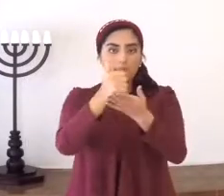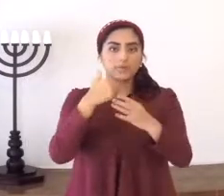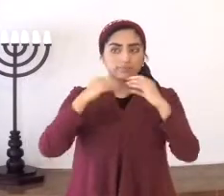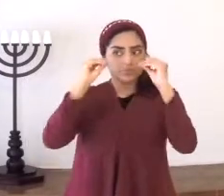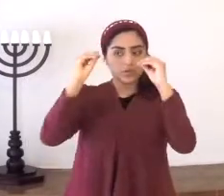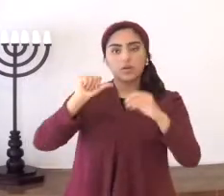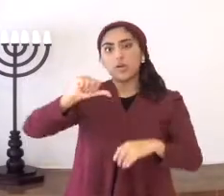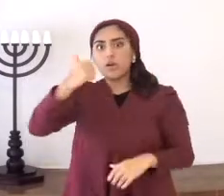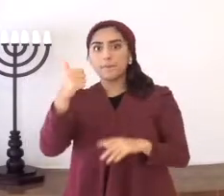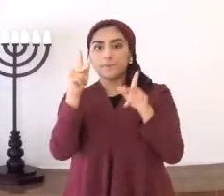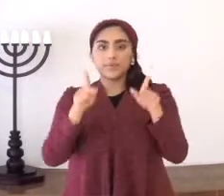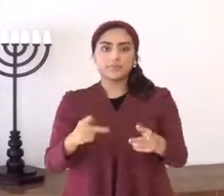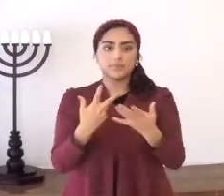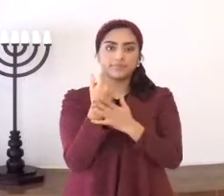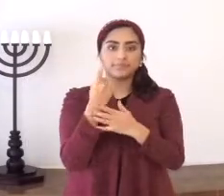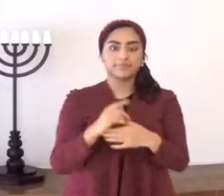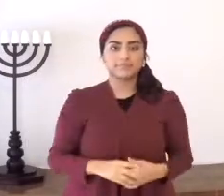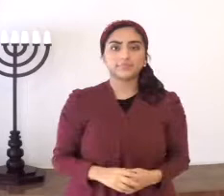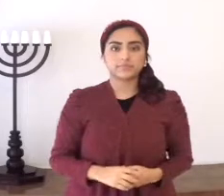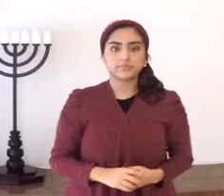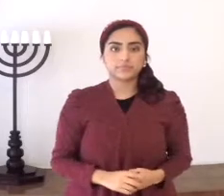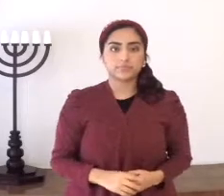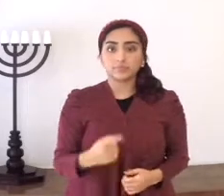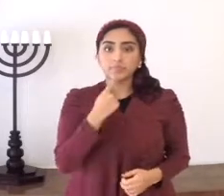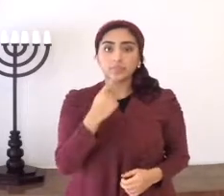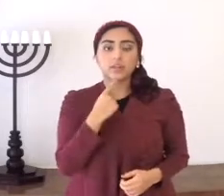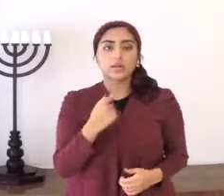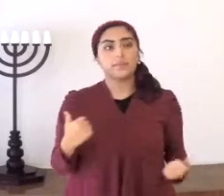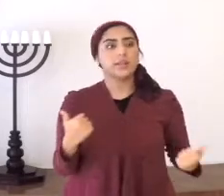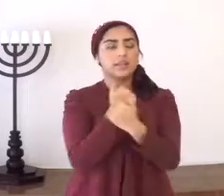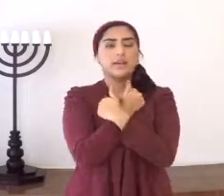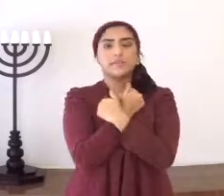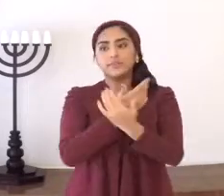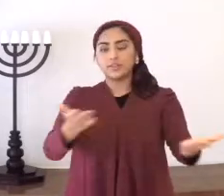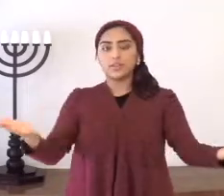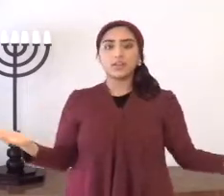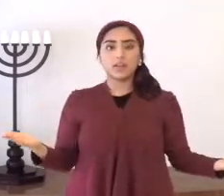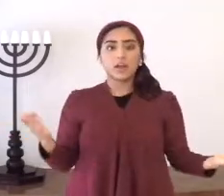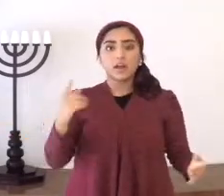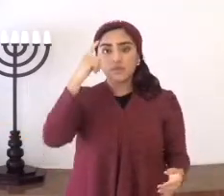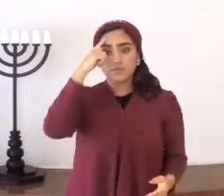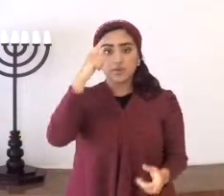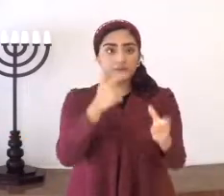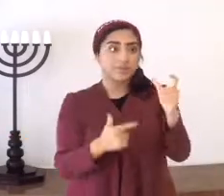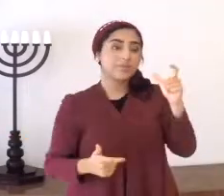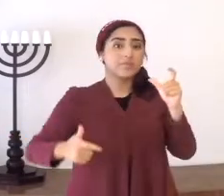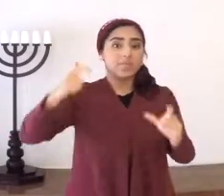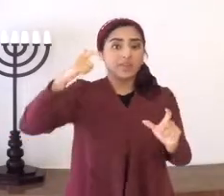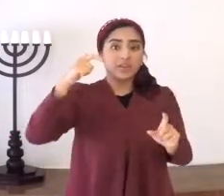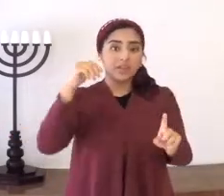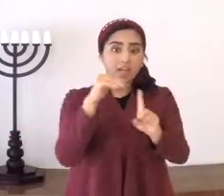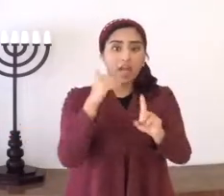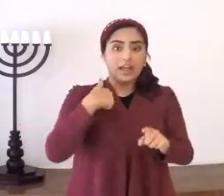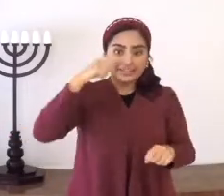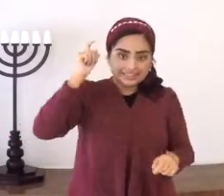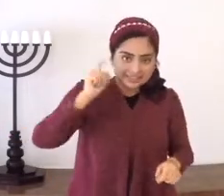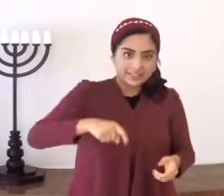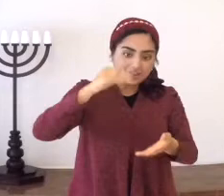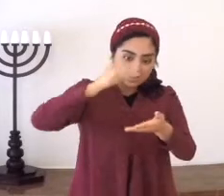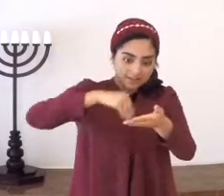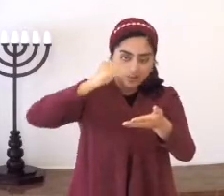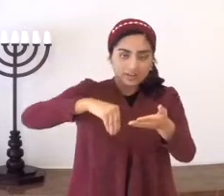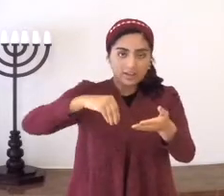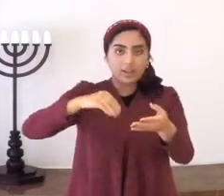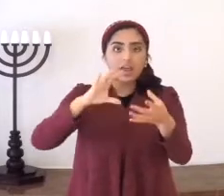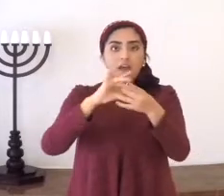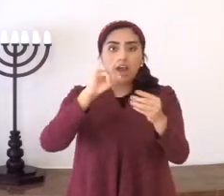cita, porque después ustedes me van a ayudar a ministrar a otros. Dice: amados, por la gran solicitud que